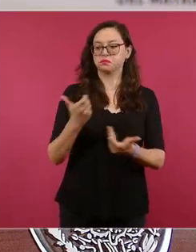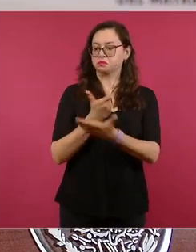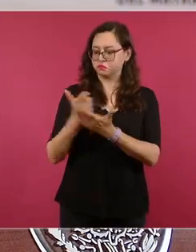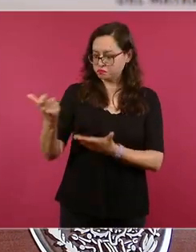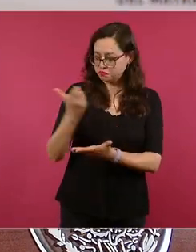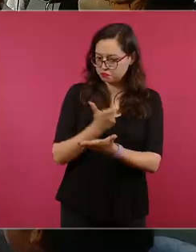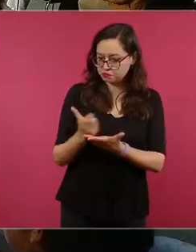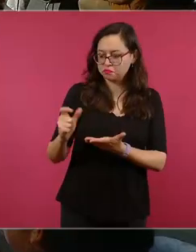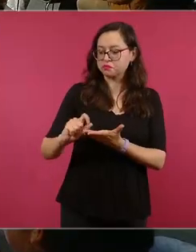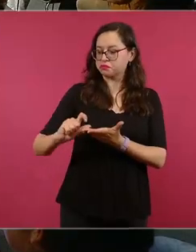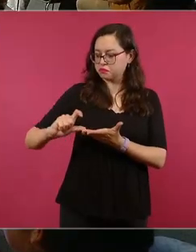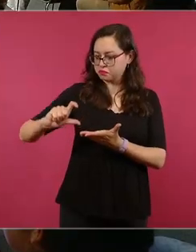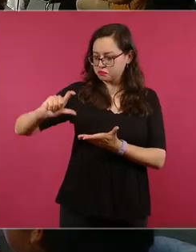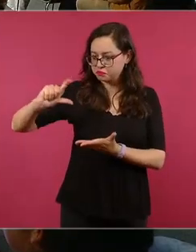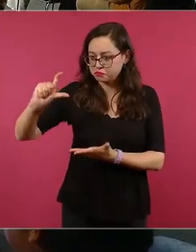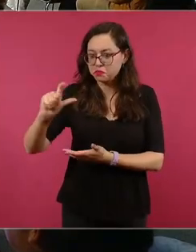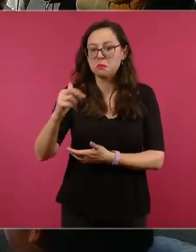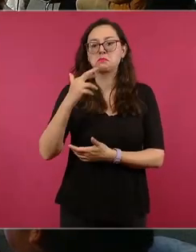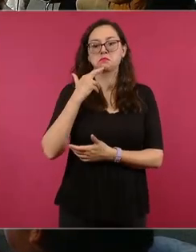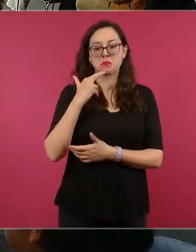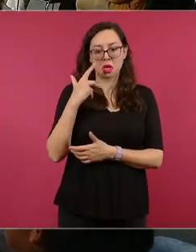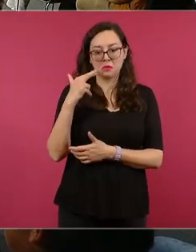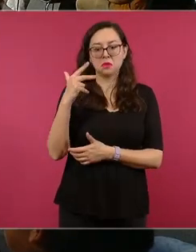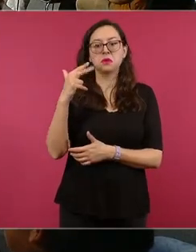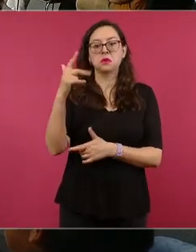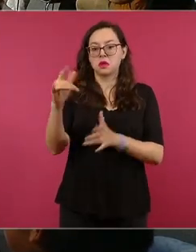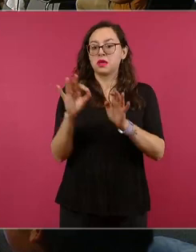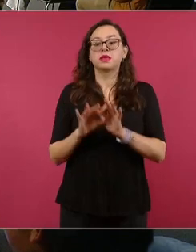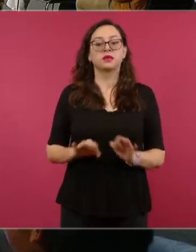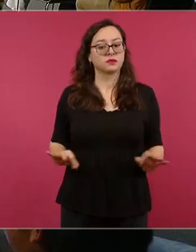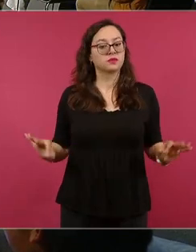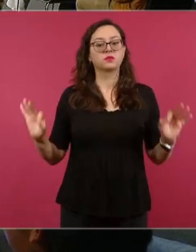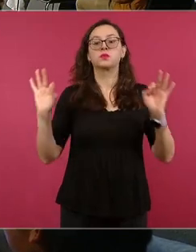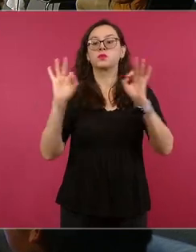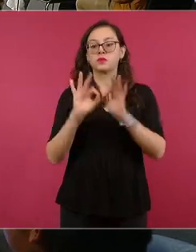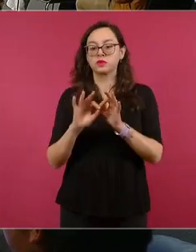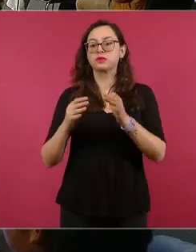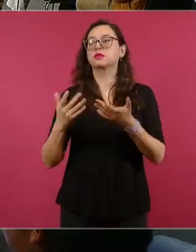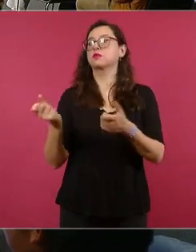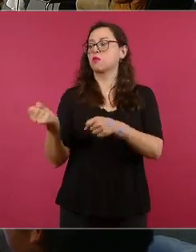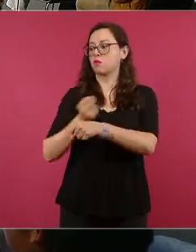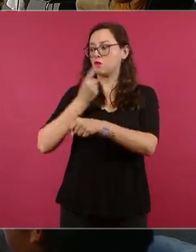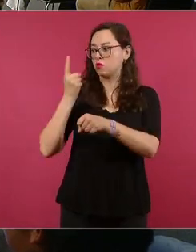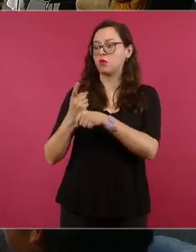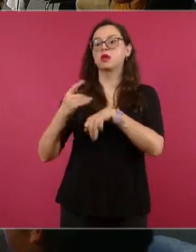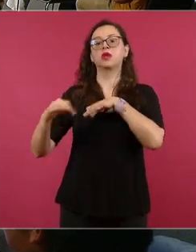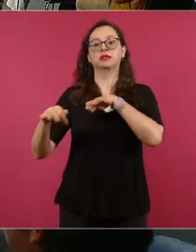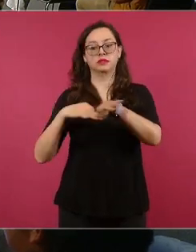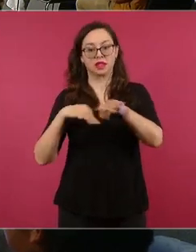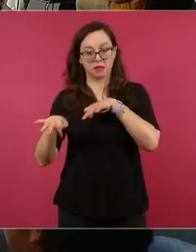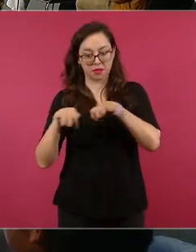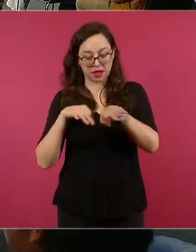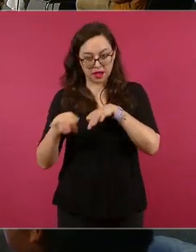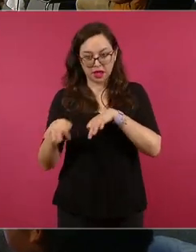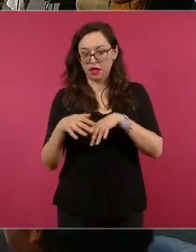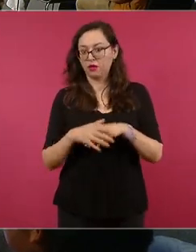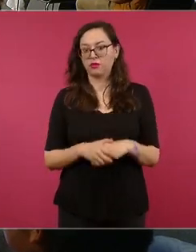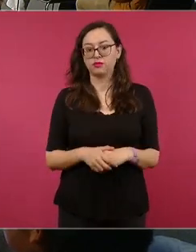salarios, es muy importante que haya empleos, desde luego